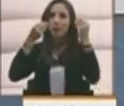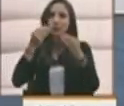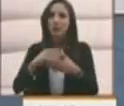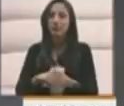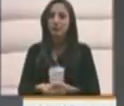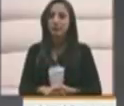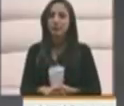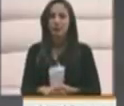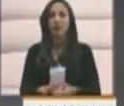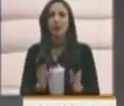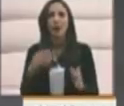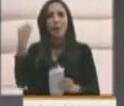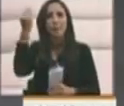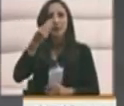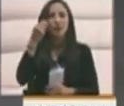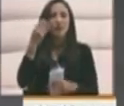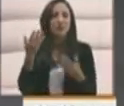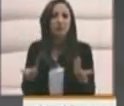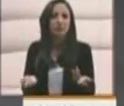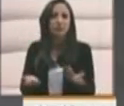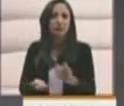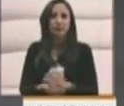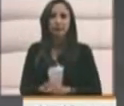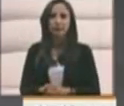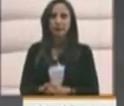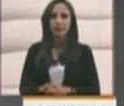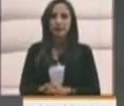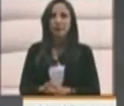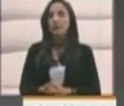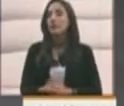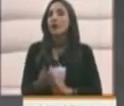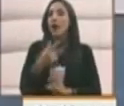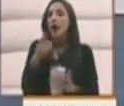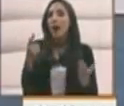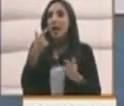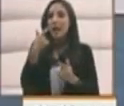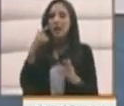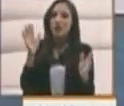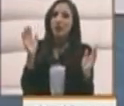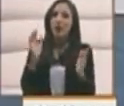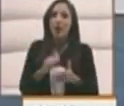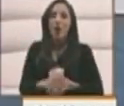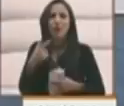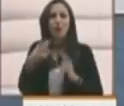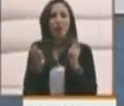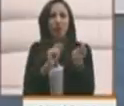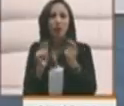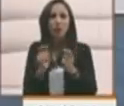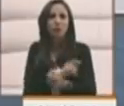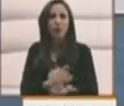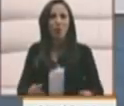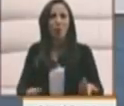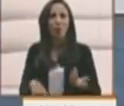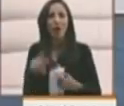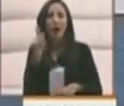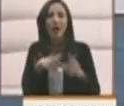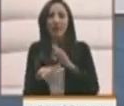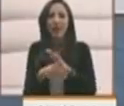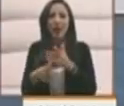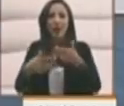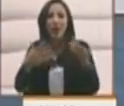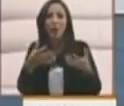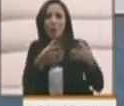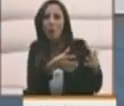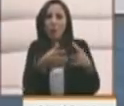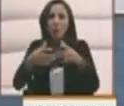Muchos pensábamos además, que aquí se trataba de una diatriba, de una discusión, de una confrontación, si